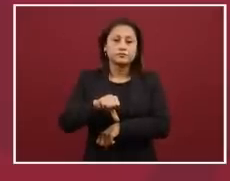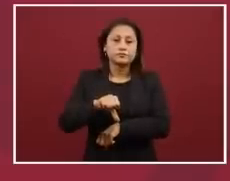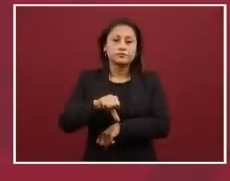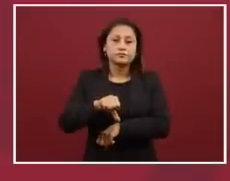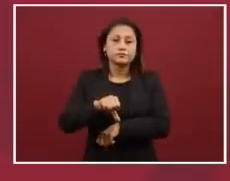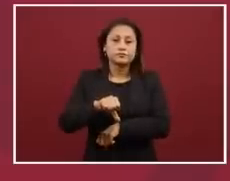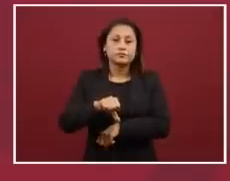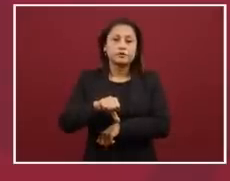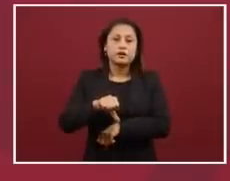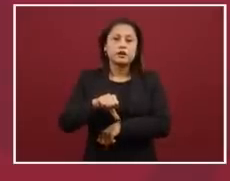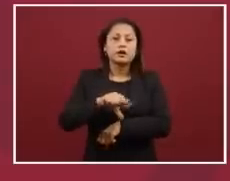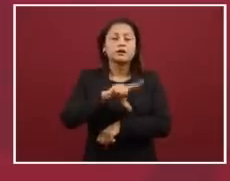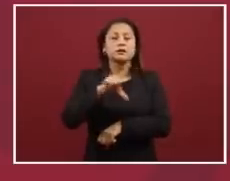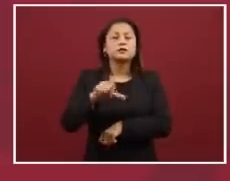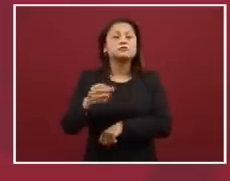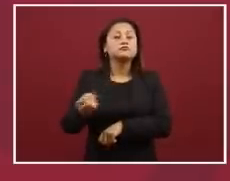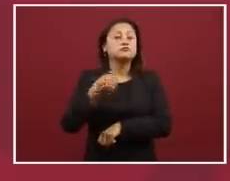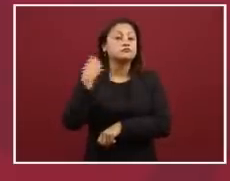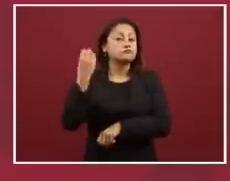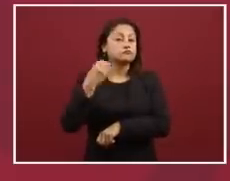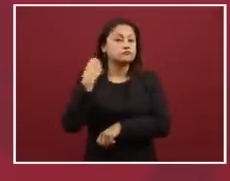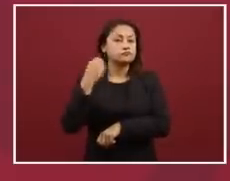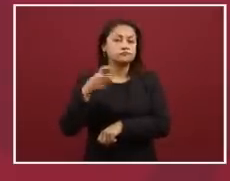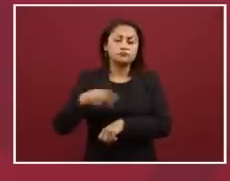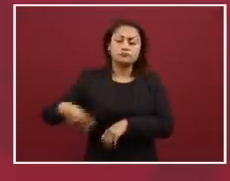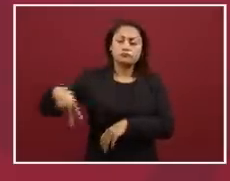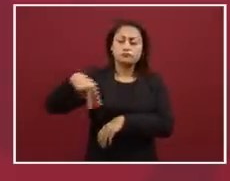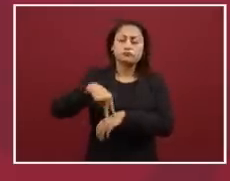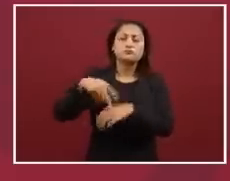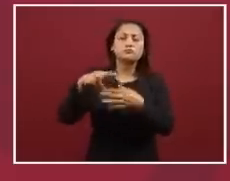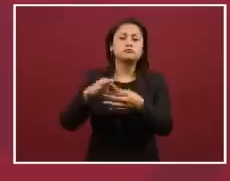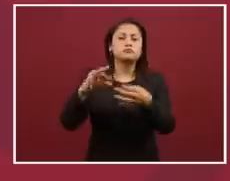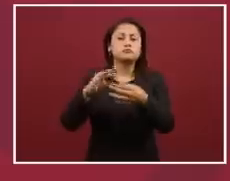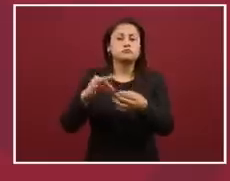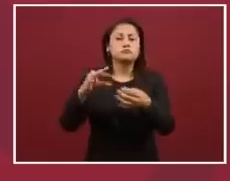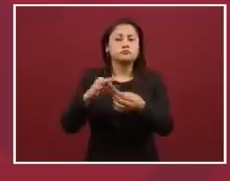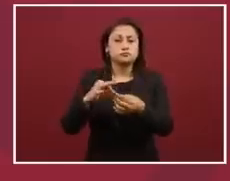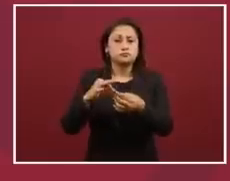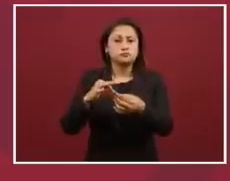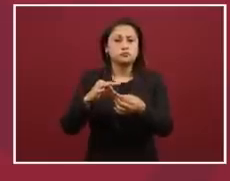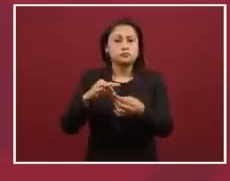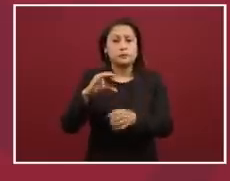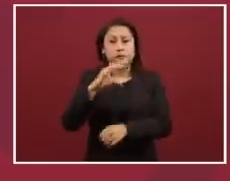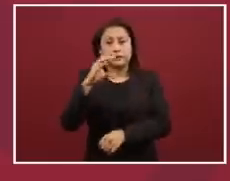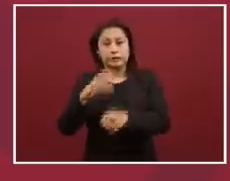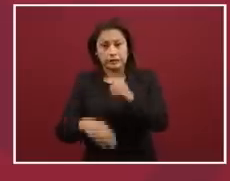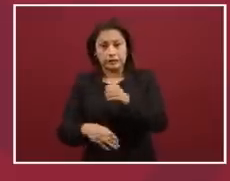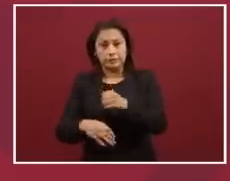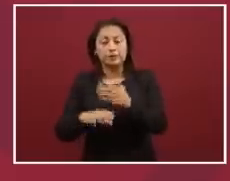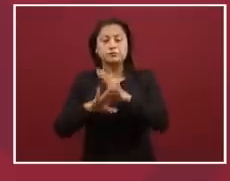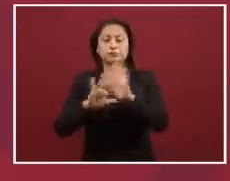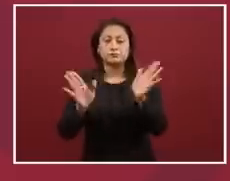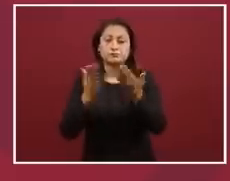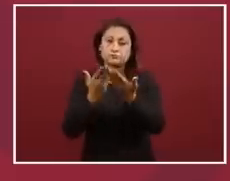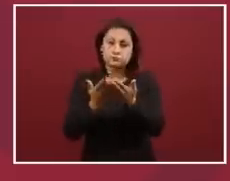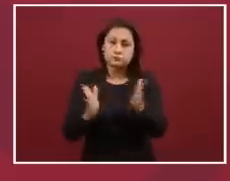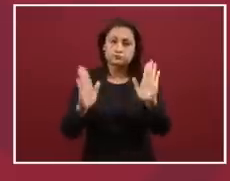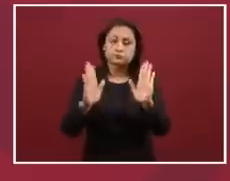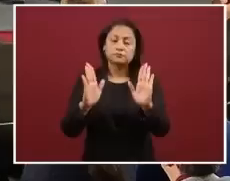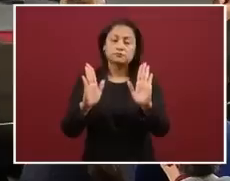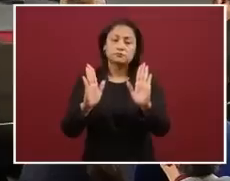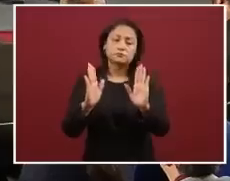terminando, abrimos como siempre, o como se hace con